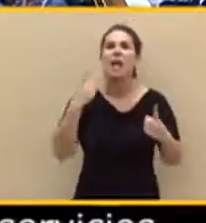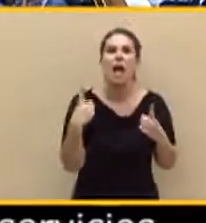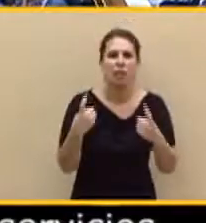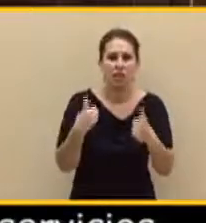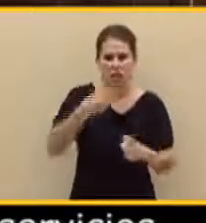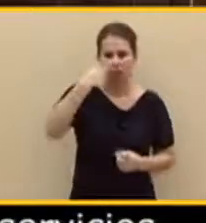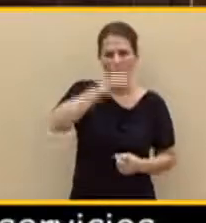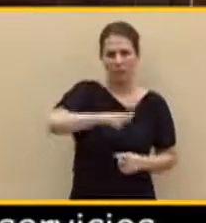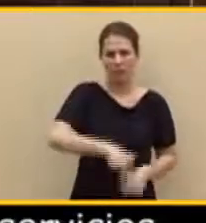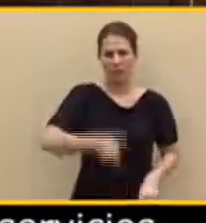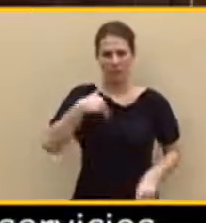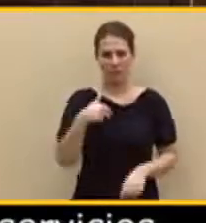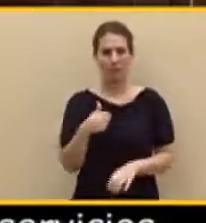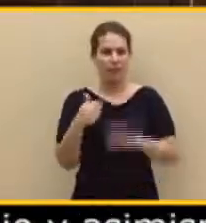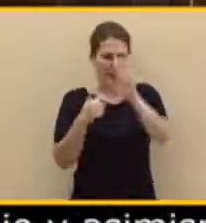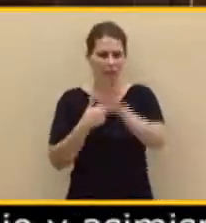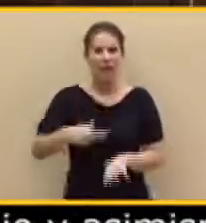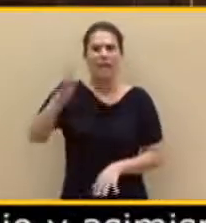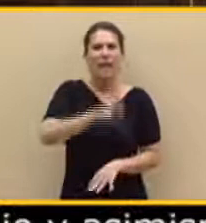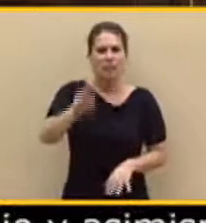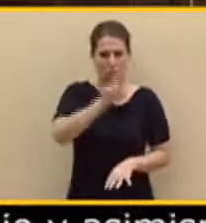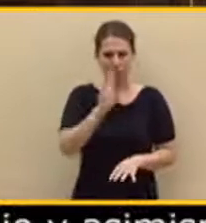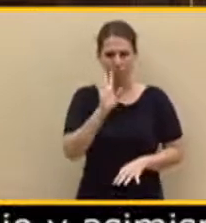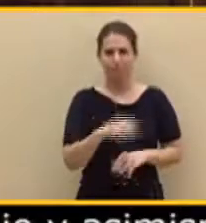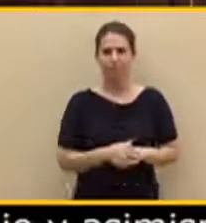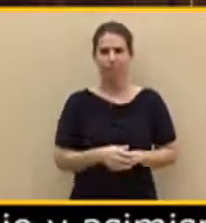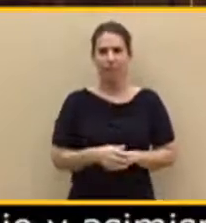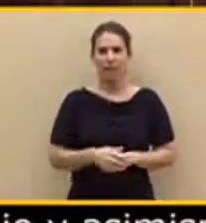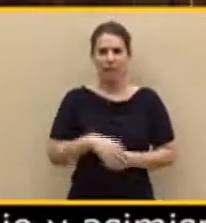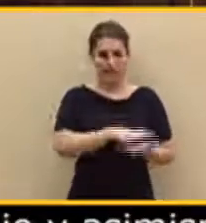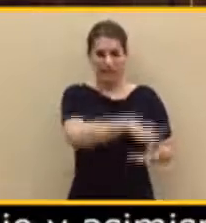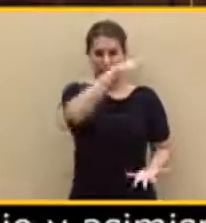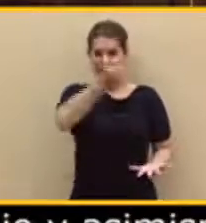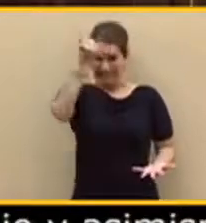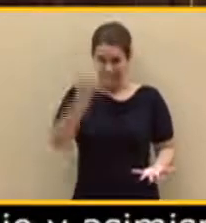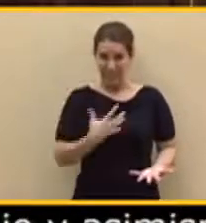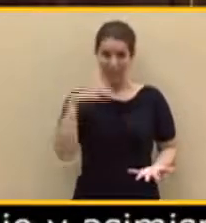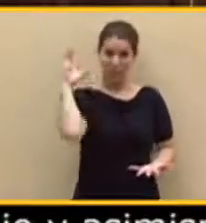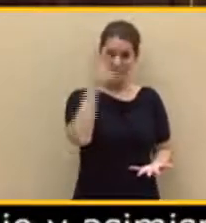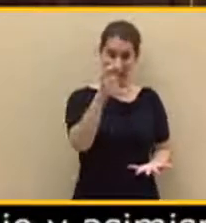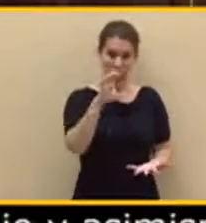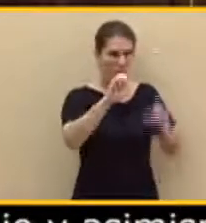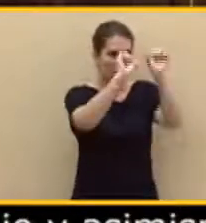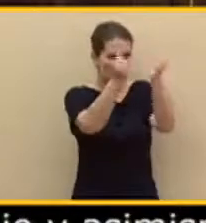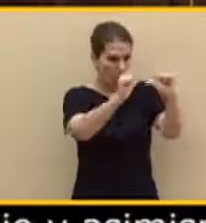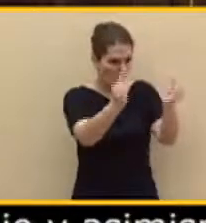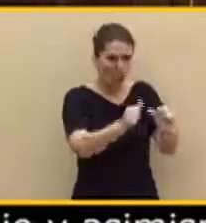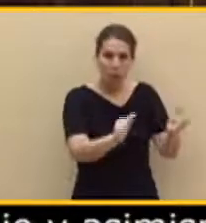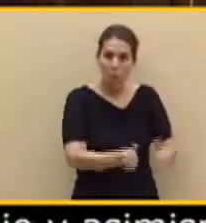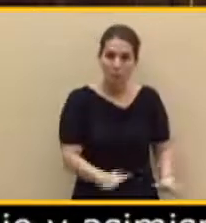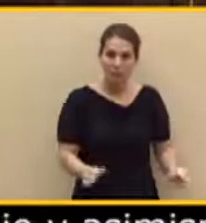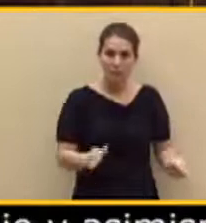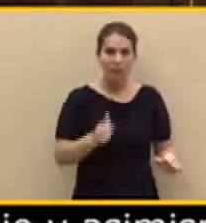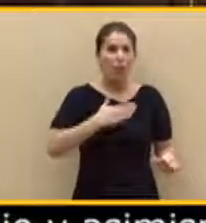voy a repetir por si acaso, solo el uno. Toda la riqueza del país, señorías, en sus distintas formas y sea cual fuere su titularidad,